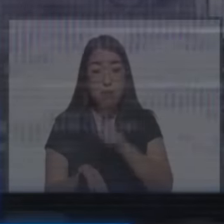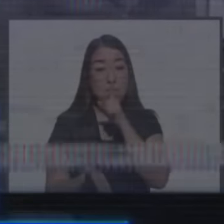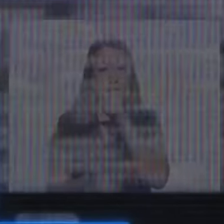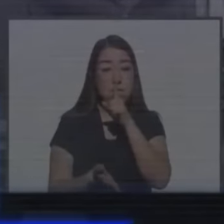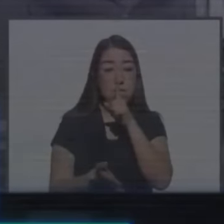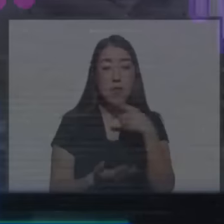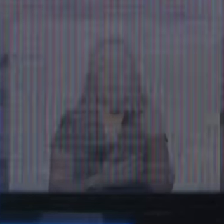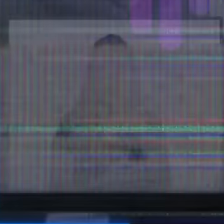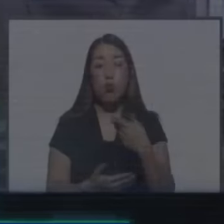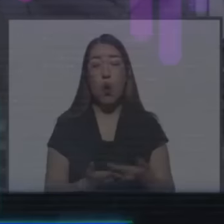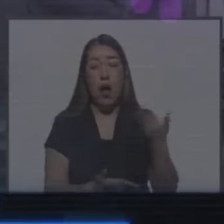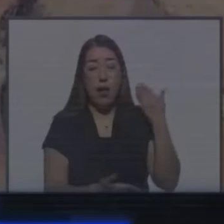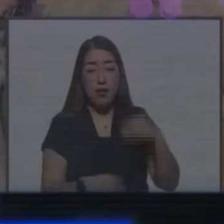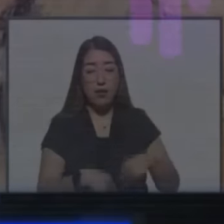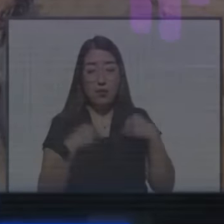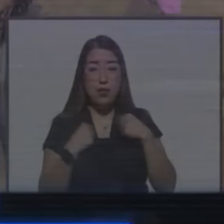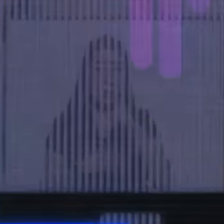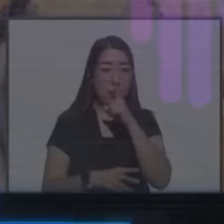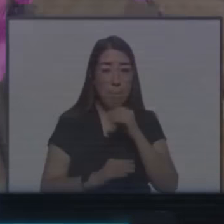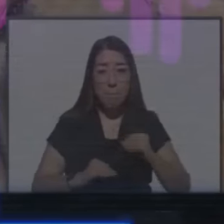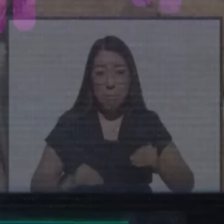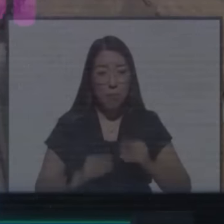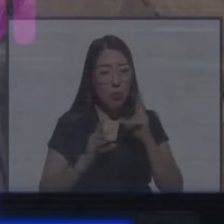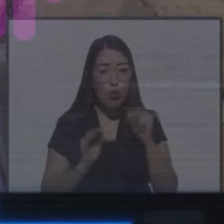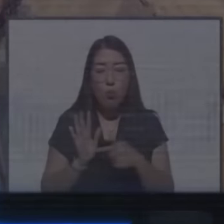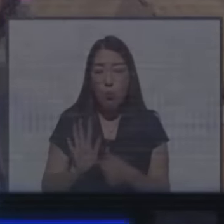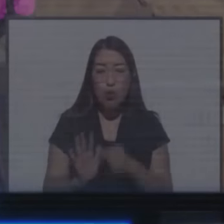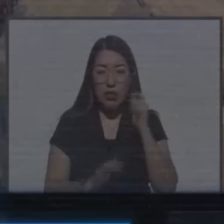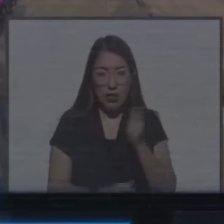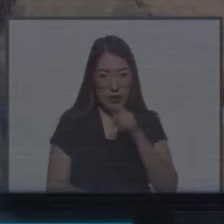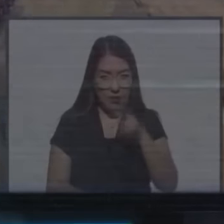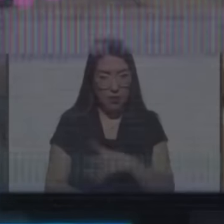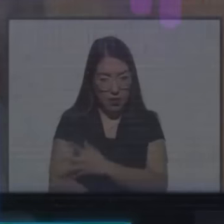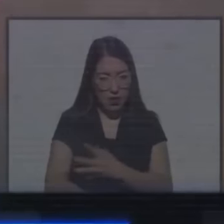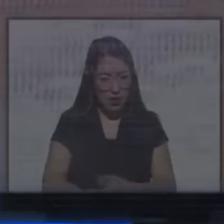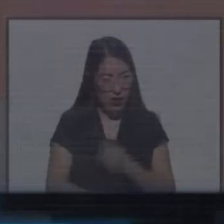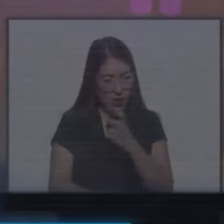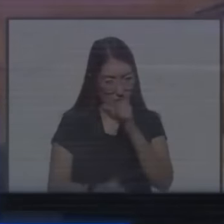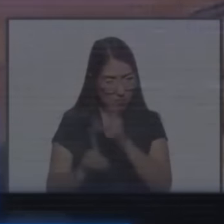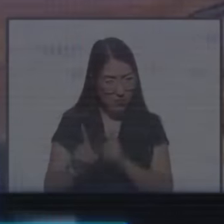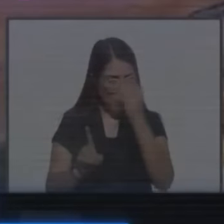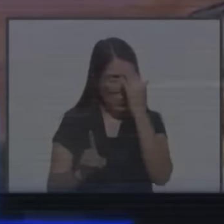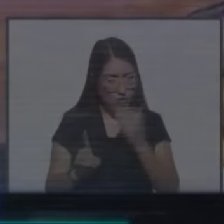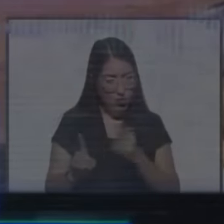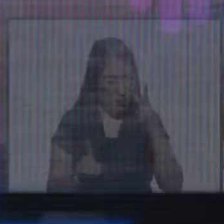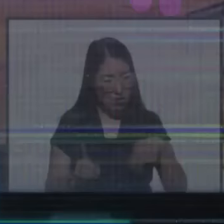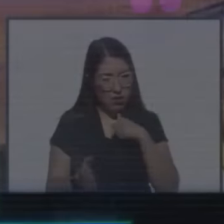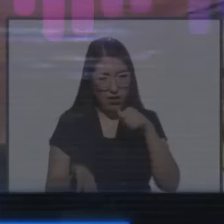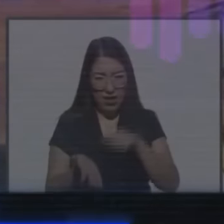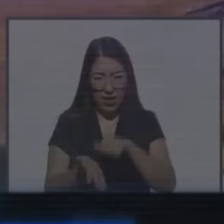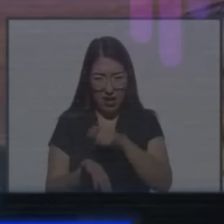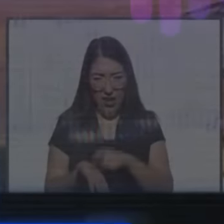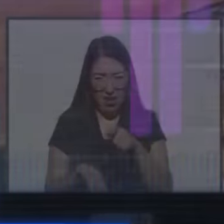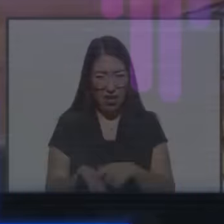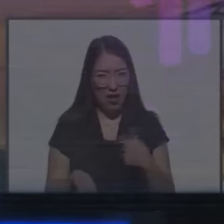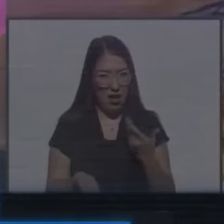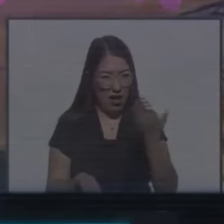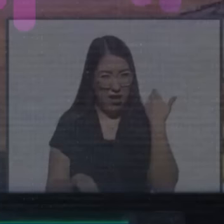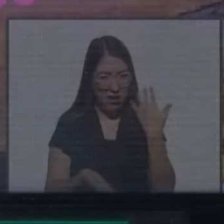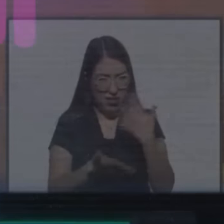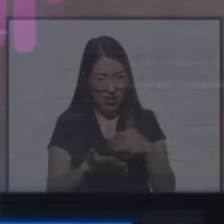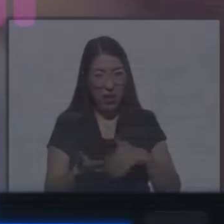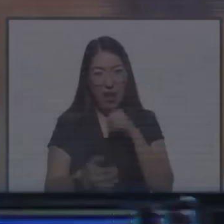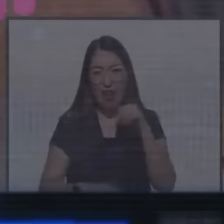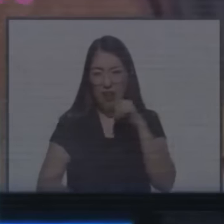pasado y que no muestra el monstruo que es Genaro García Luna. Así que la carta, la verdad es que cuando la leían ayer